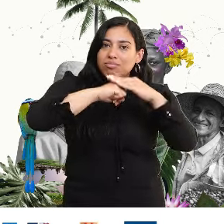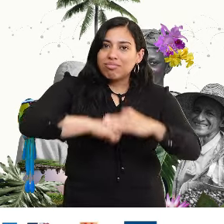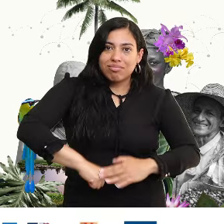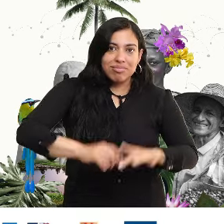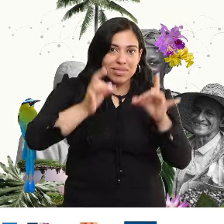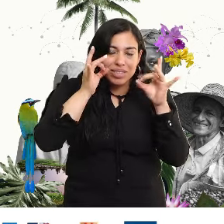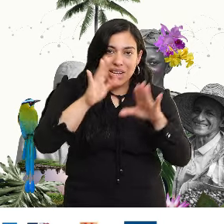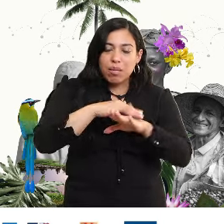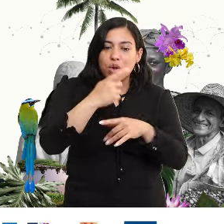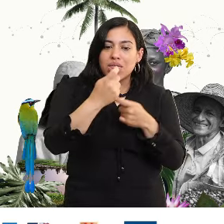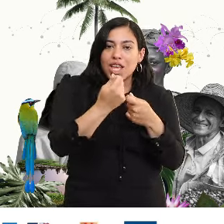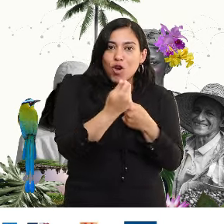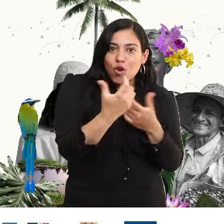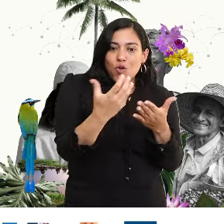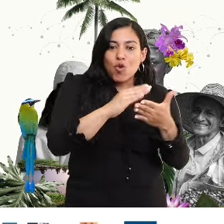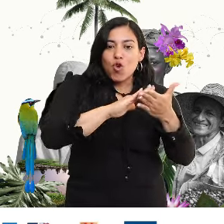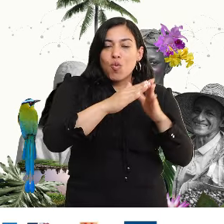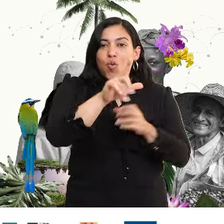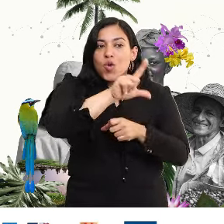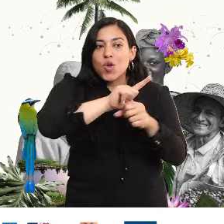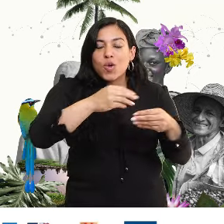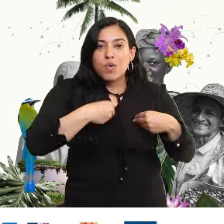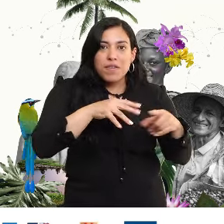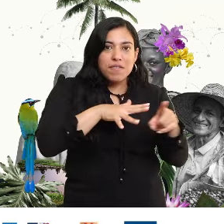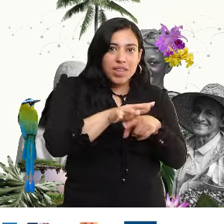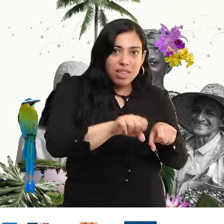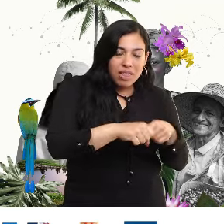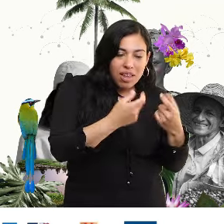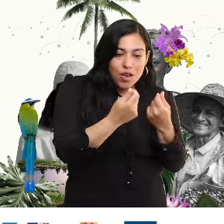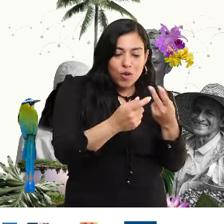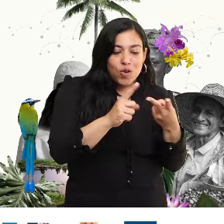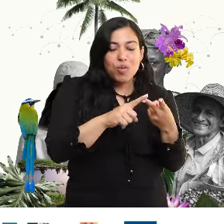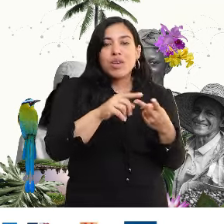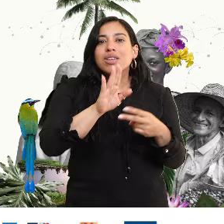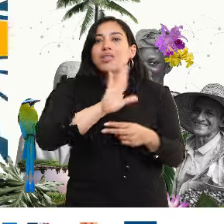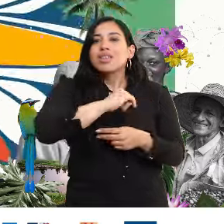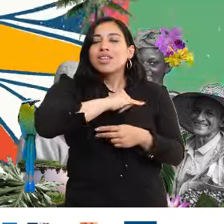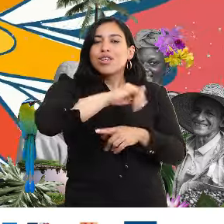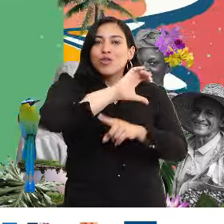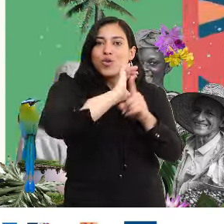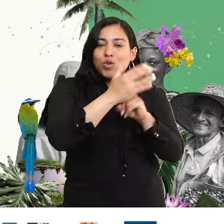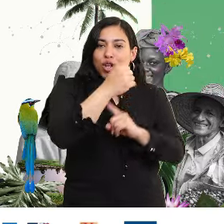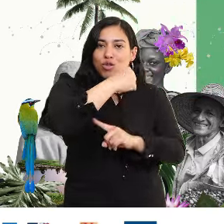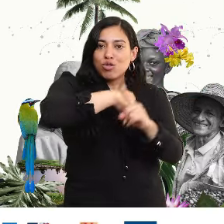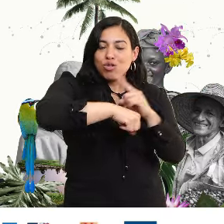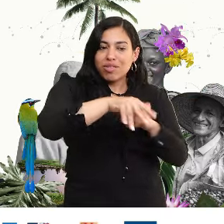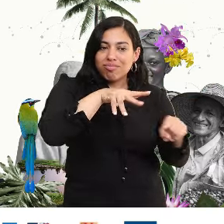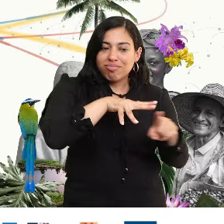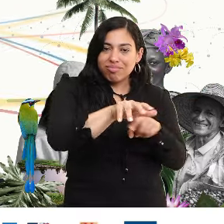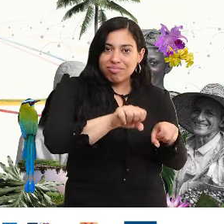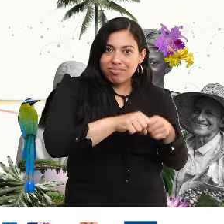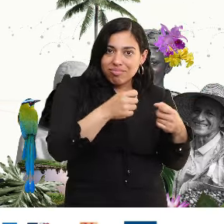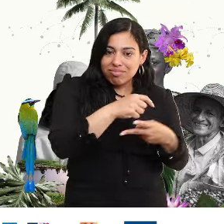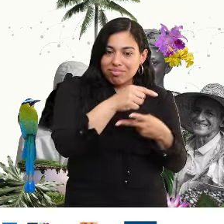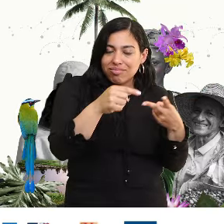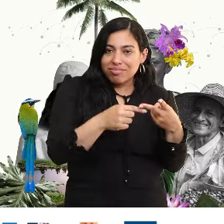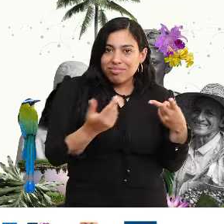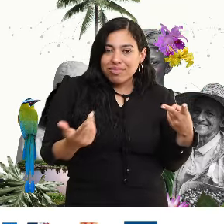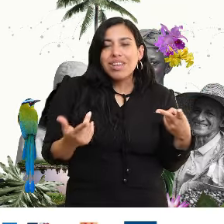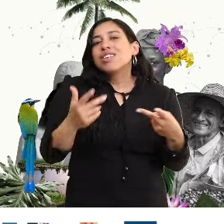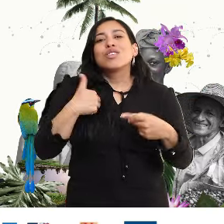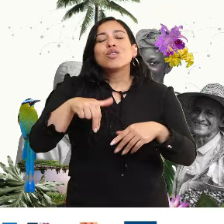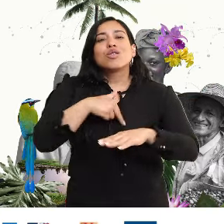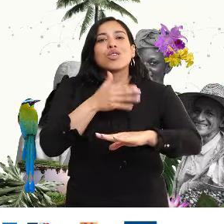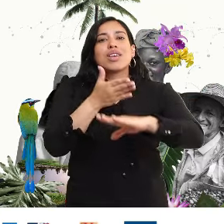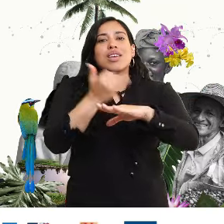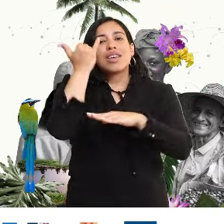derechos económicos de las comunidades locales, los derechos sociales y culturales, que efectivamente nos alejan mucho de lo que se quiere plantear con esta